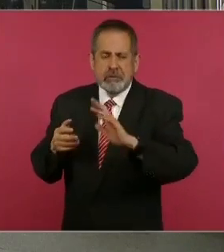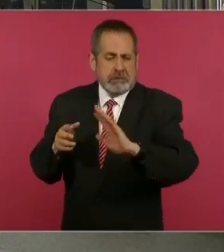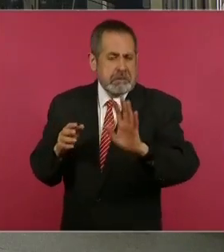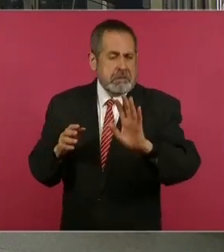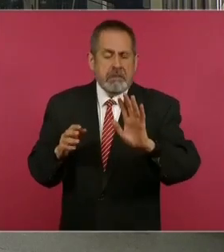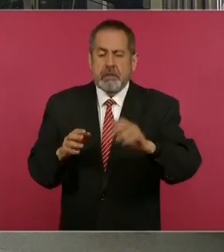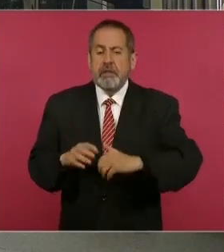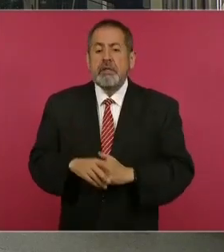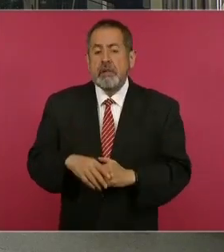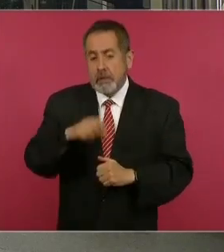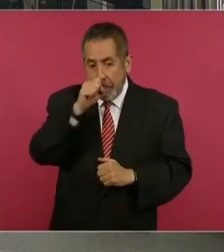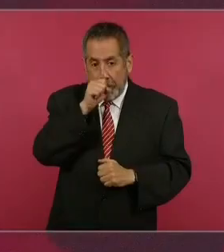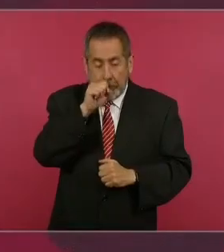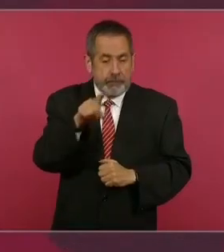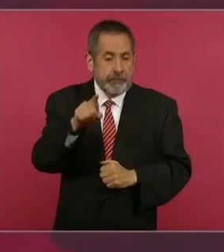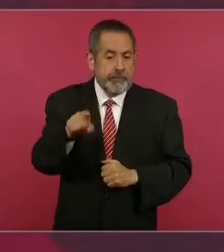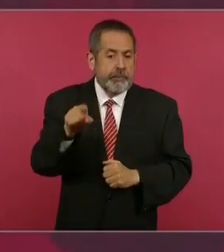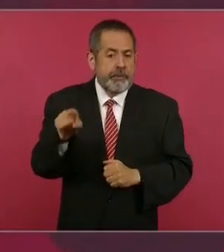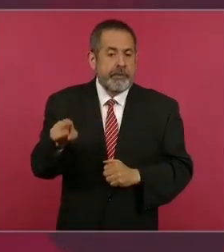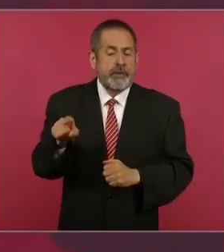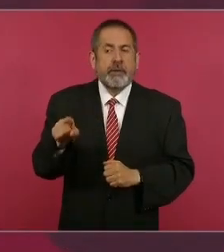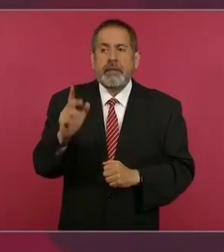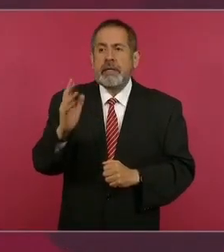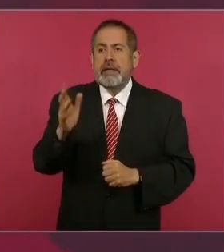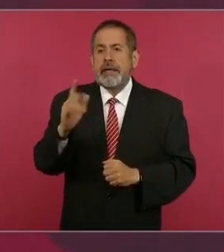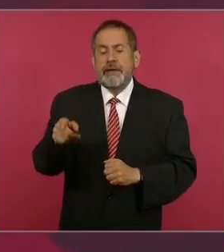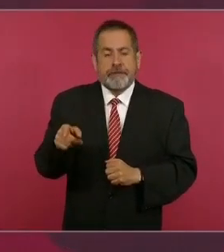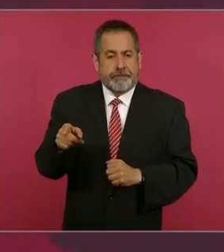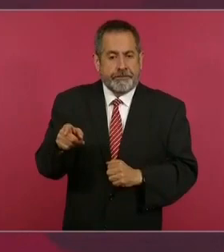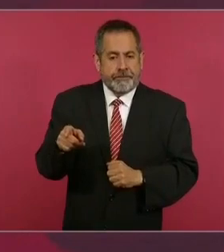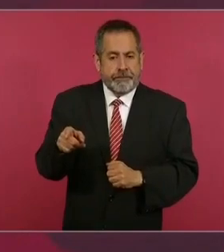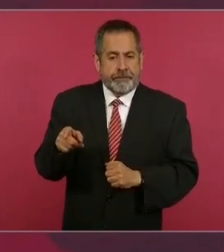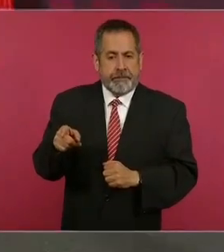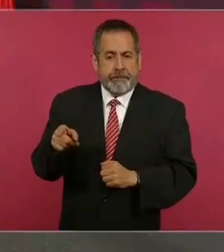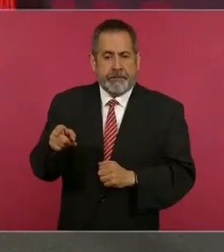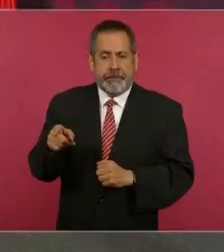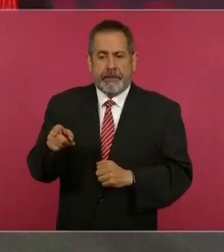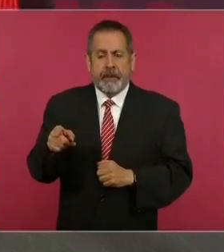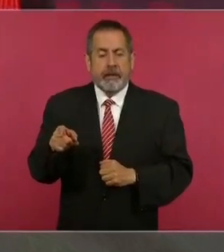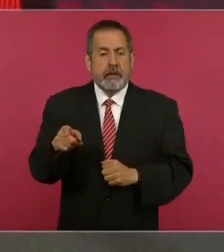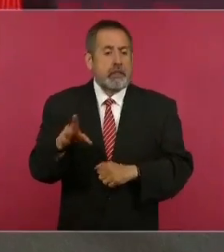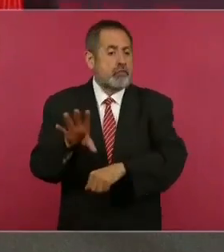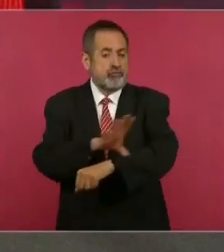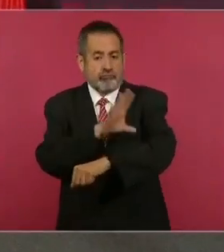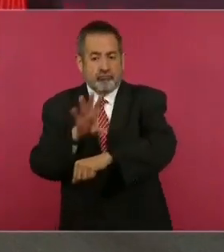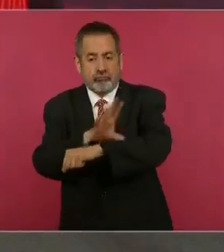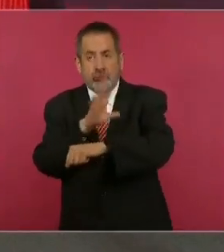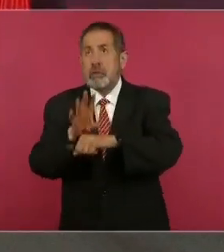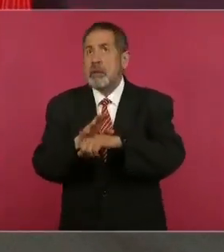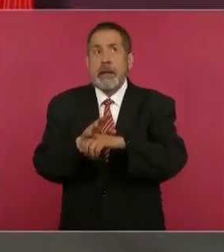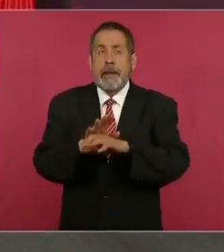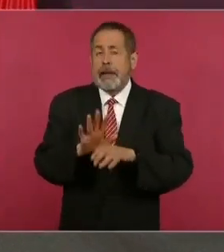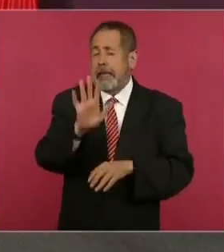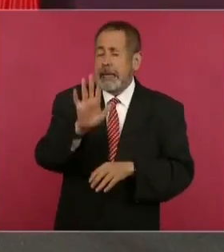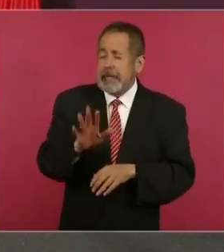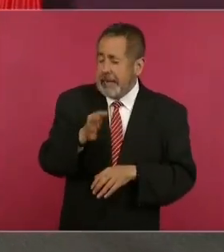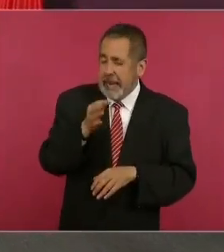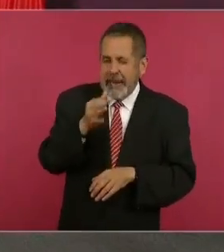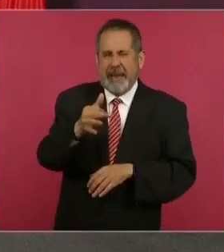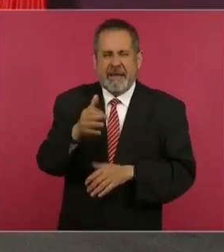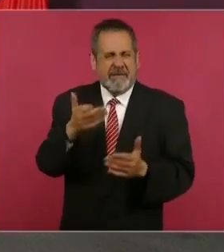Se logró el restablecimiento del servicio eléctrico casi en